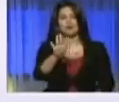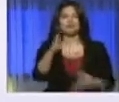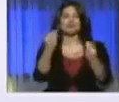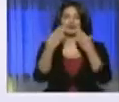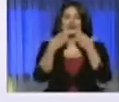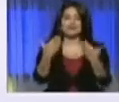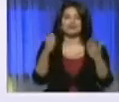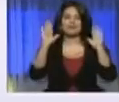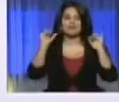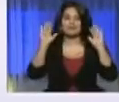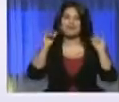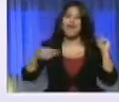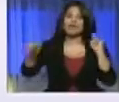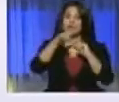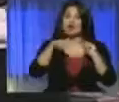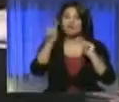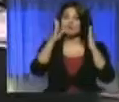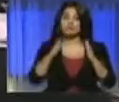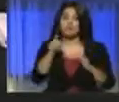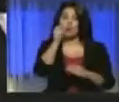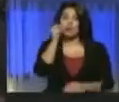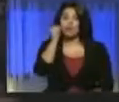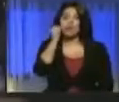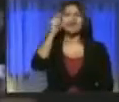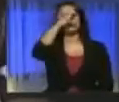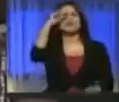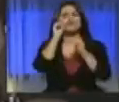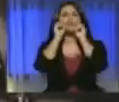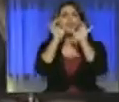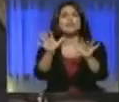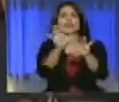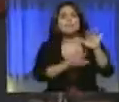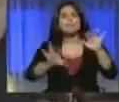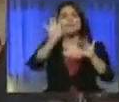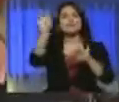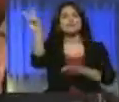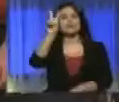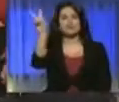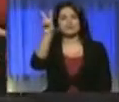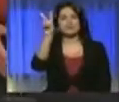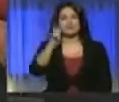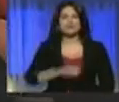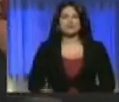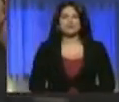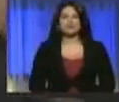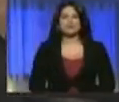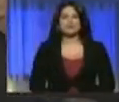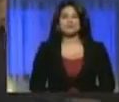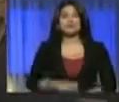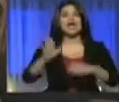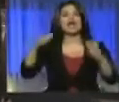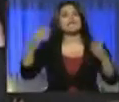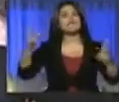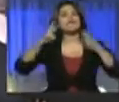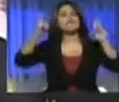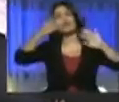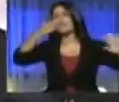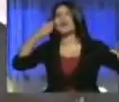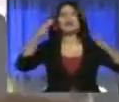a todas y a todos. Que Dios bendiga a la patria venezolana. Hasta la victoria